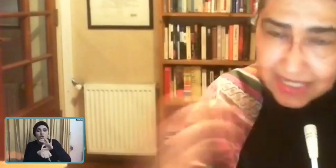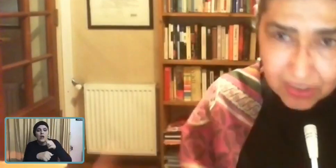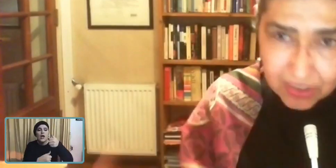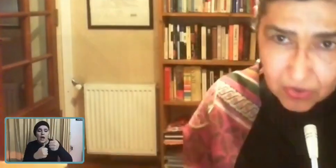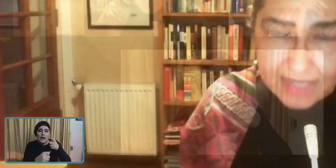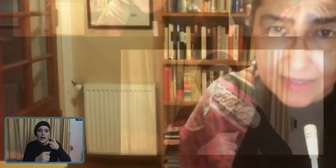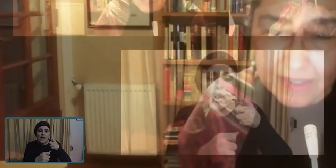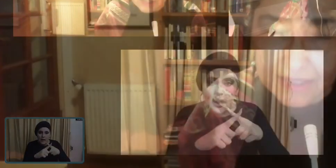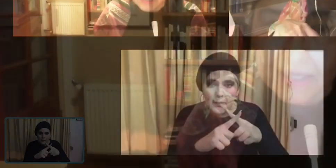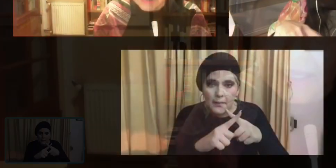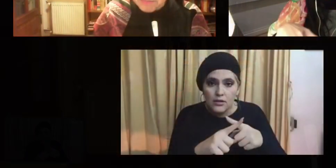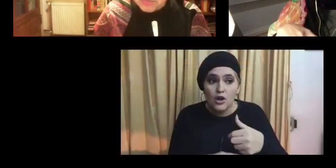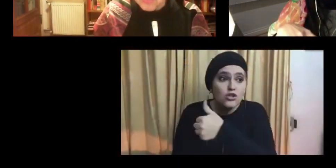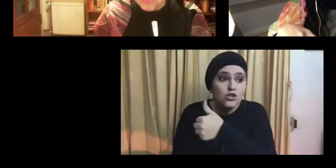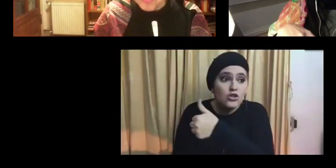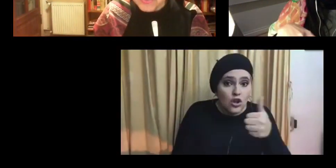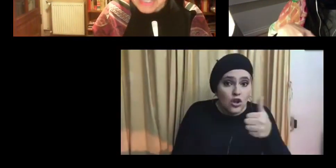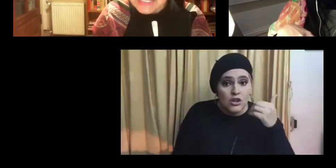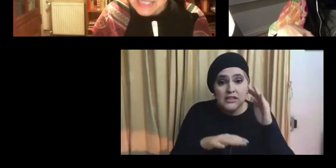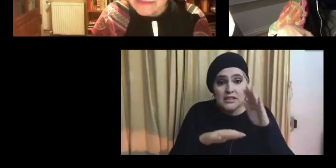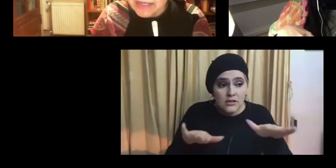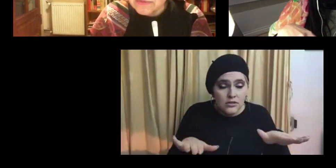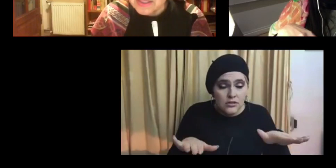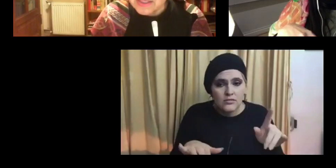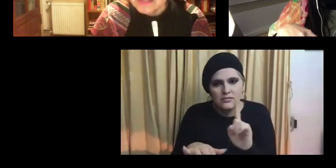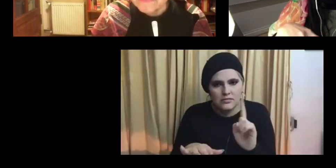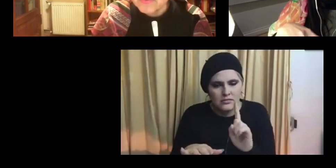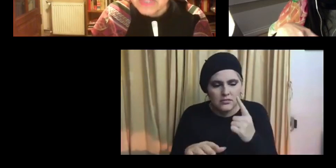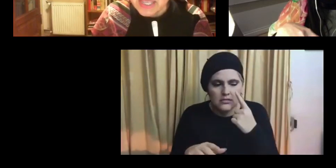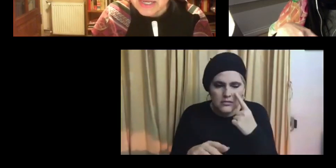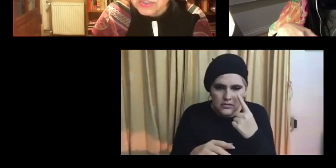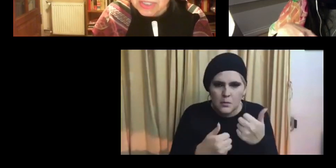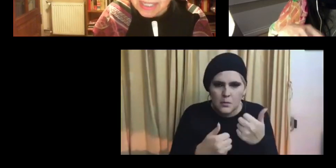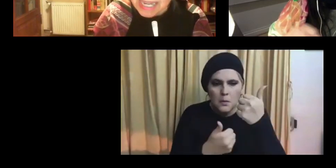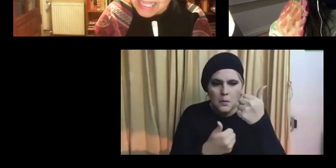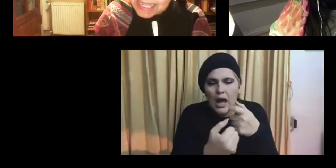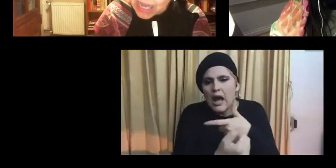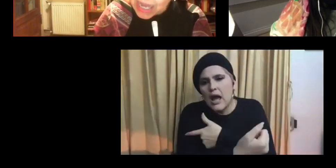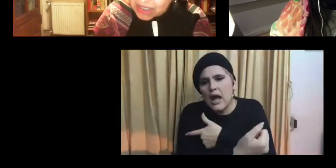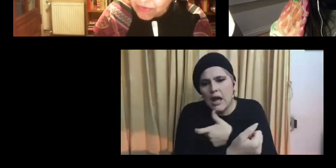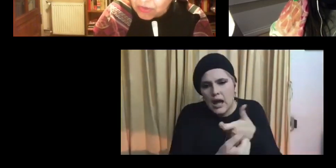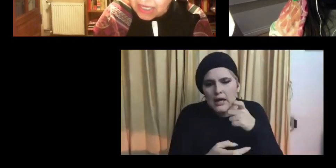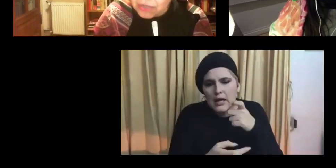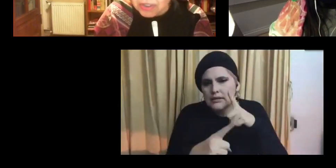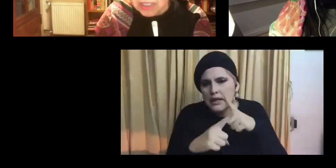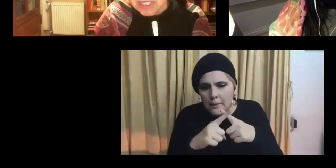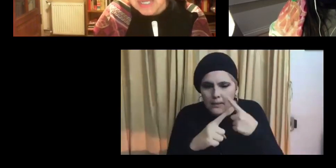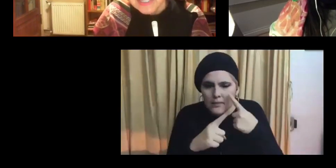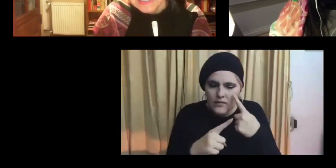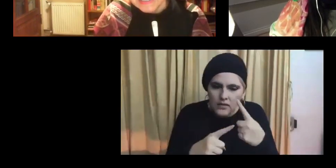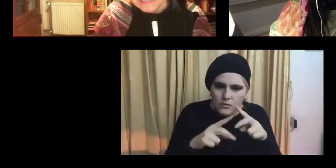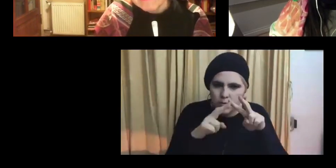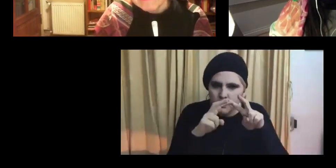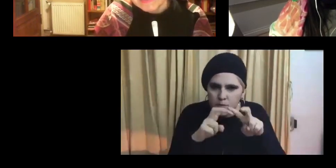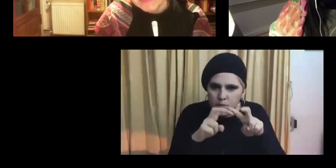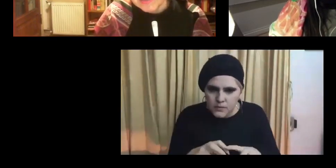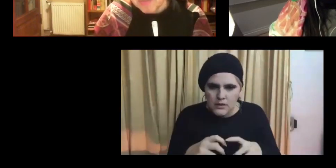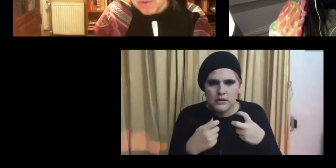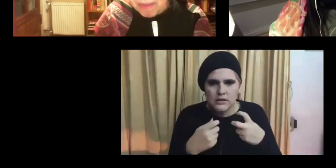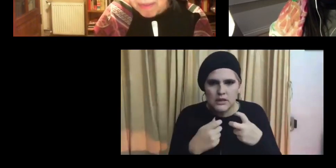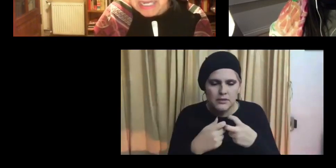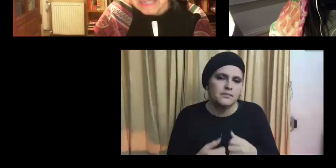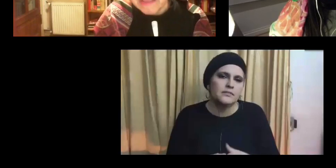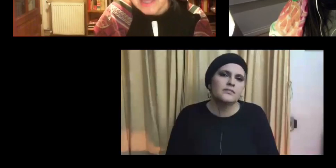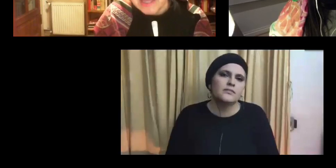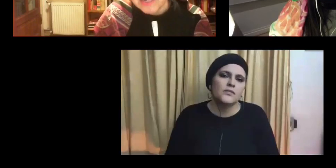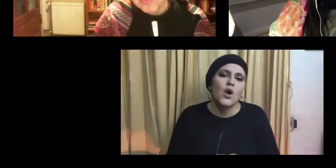a ser intolerantes, pero pudiera sí haber dificultades gastrointestinales. Y la otra dificultad gastrointestinal es el tema que por la